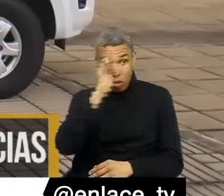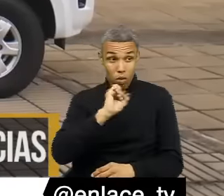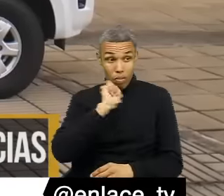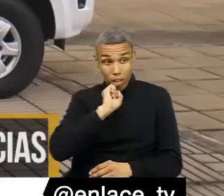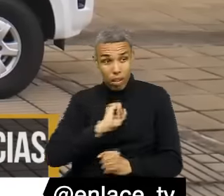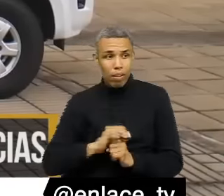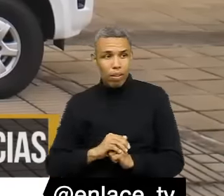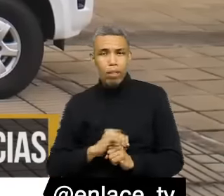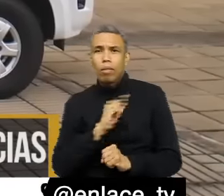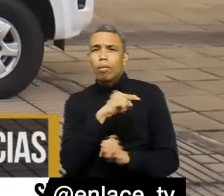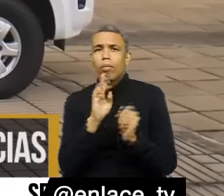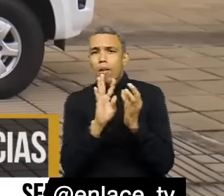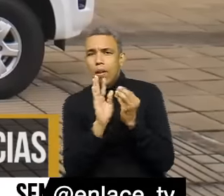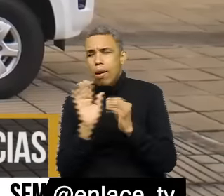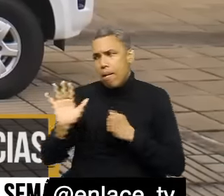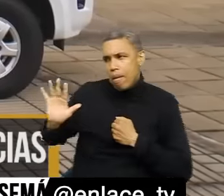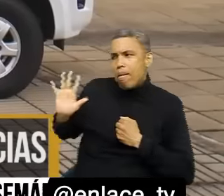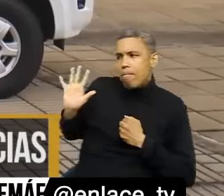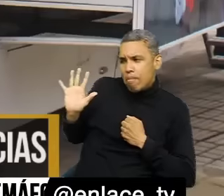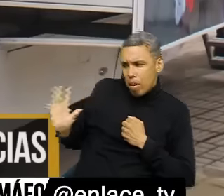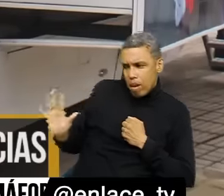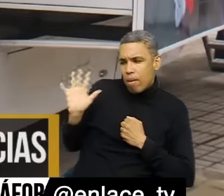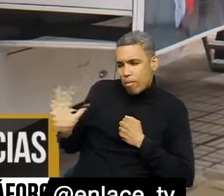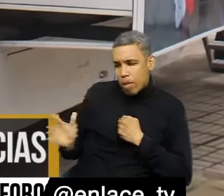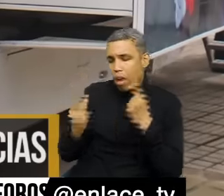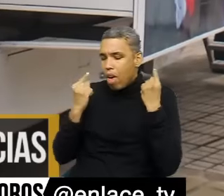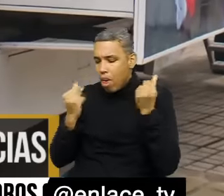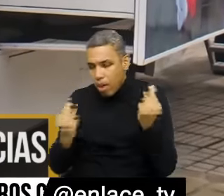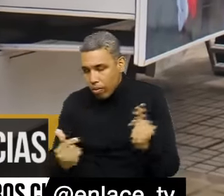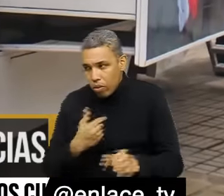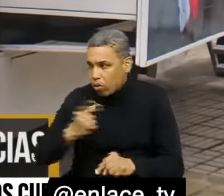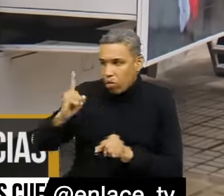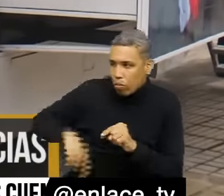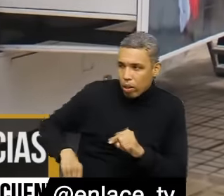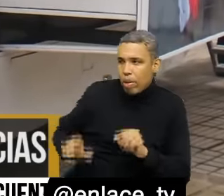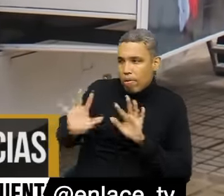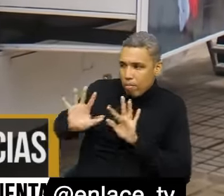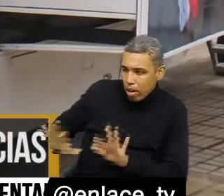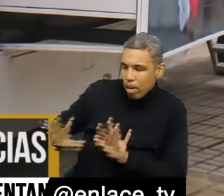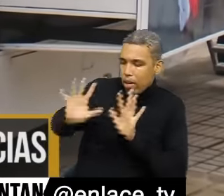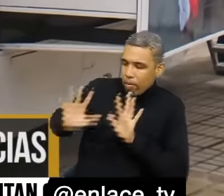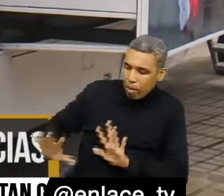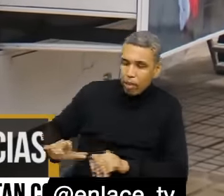cosas tan delicadas no podían darse tan rápidamente. Entonces, ahí el consejo,